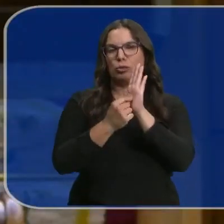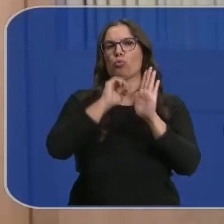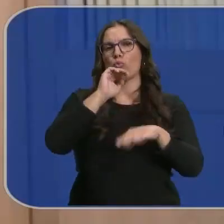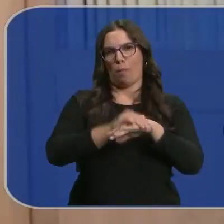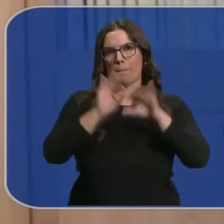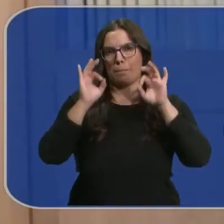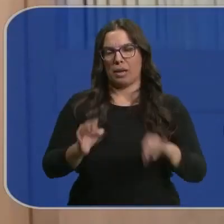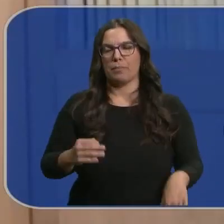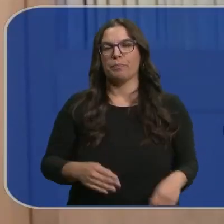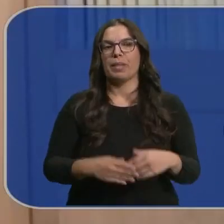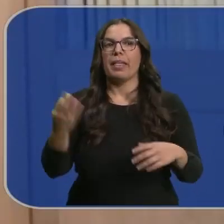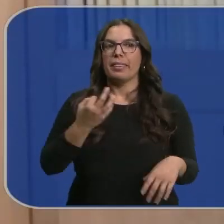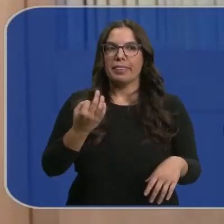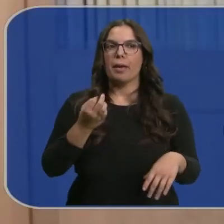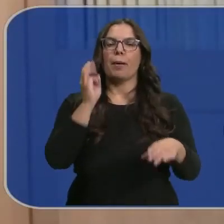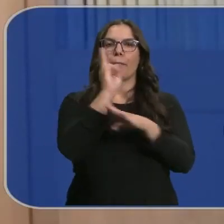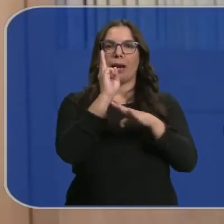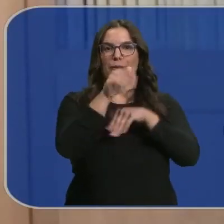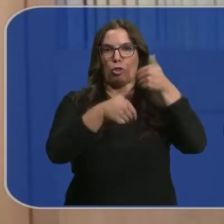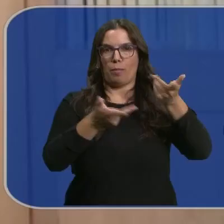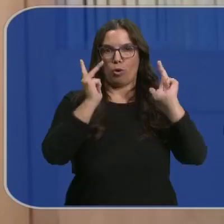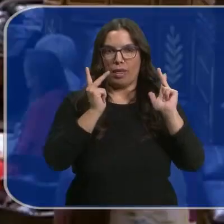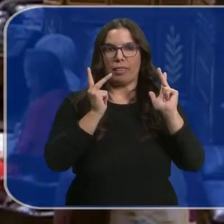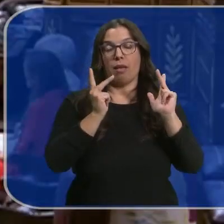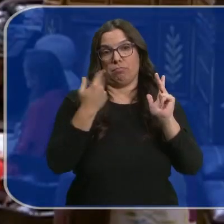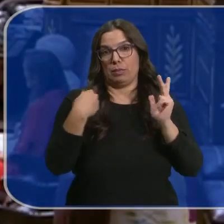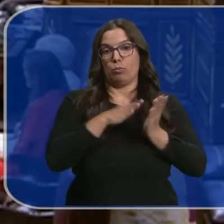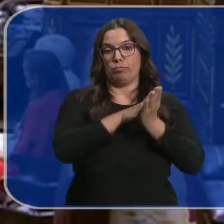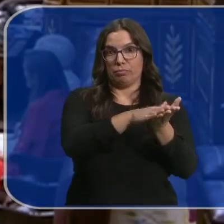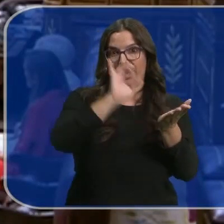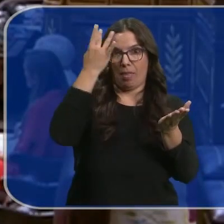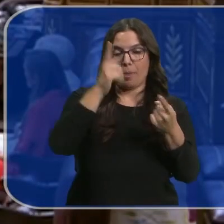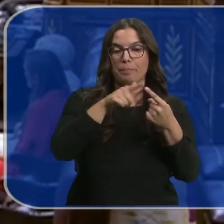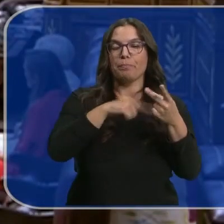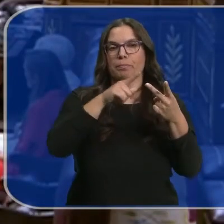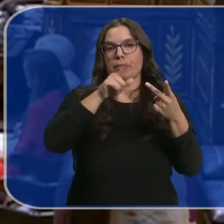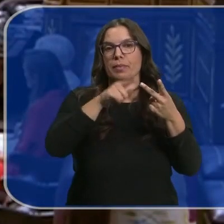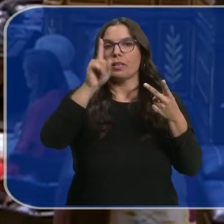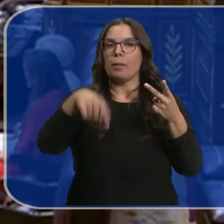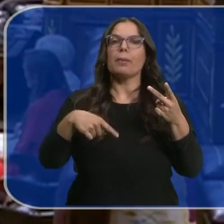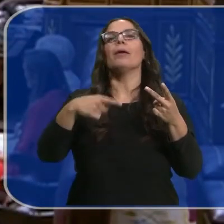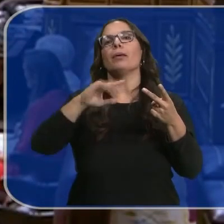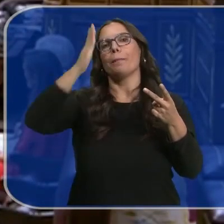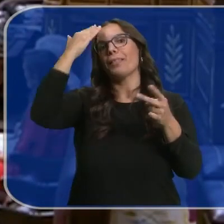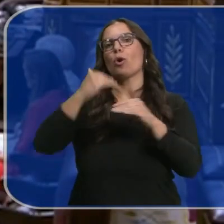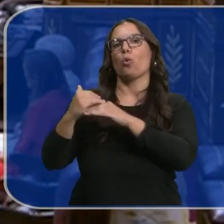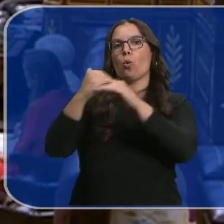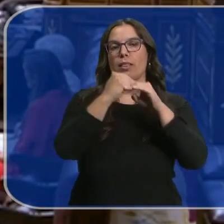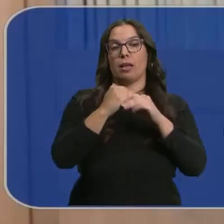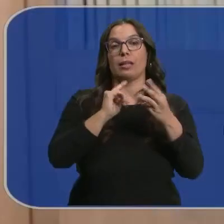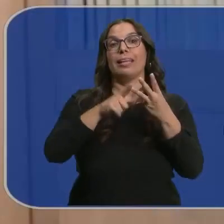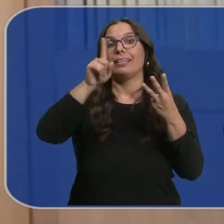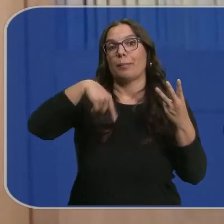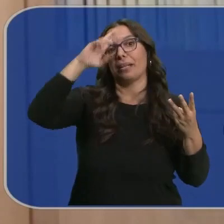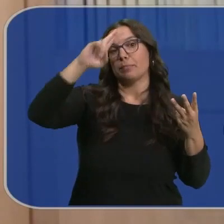requisitos. Tiene que proceder de un Parlamento democrático y esa condición se da. Tiene que respetar el principio de igualdad. Y luego además